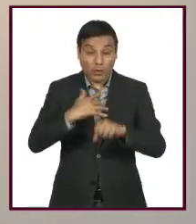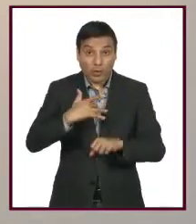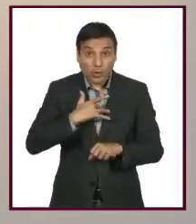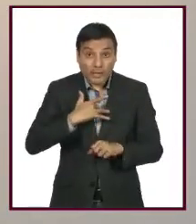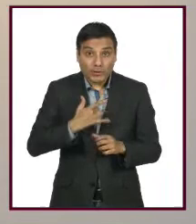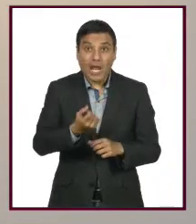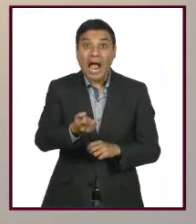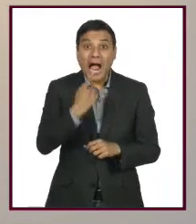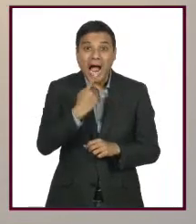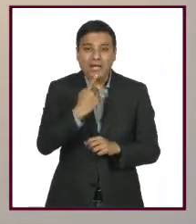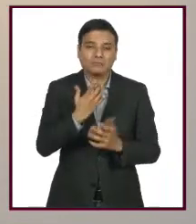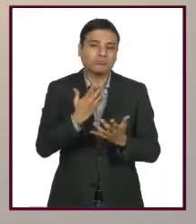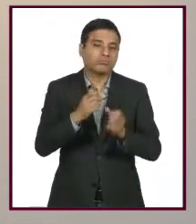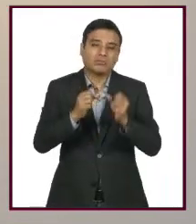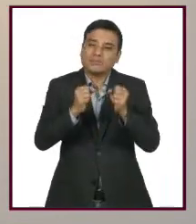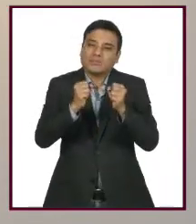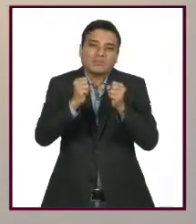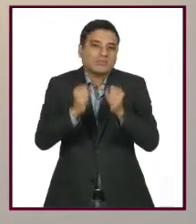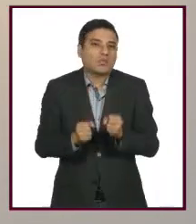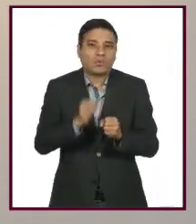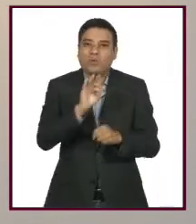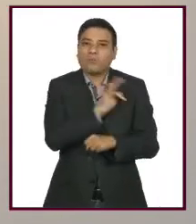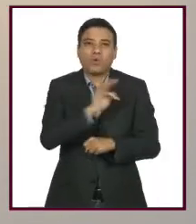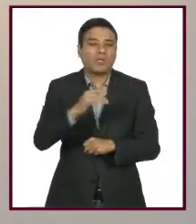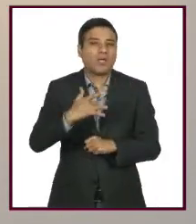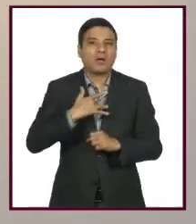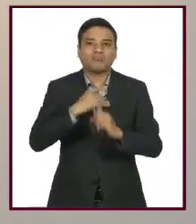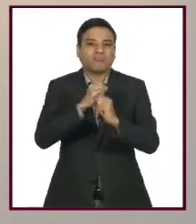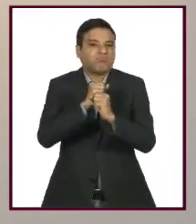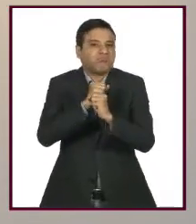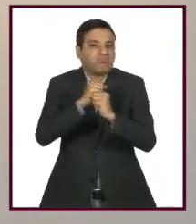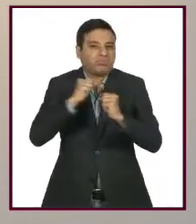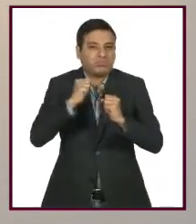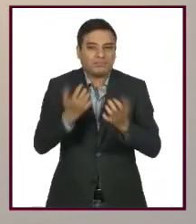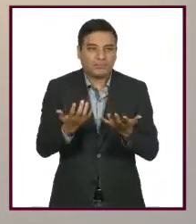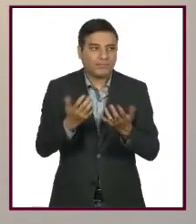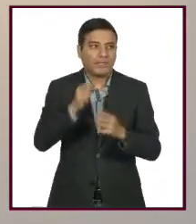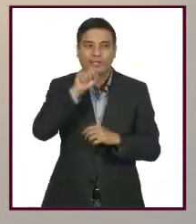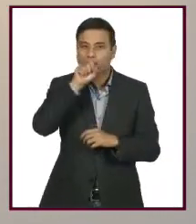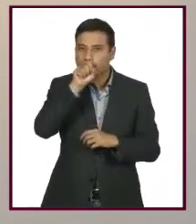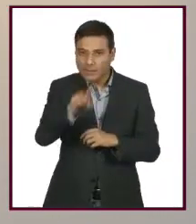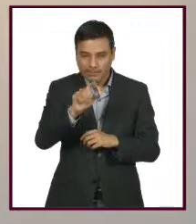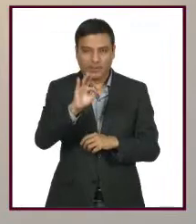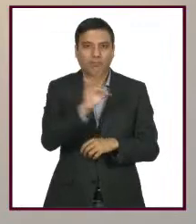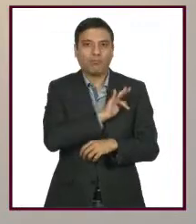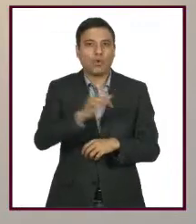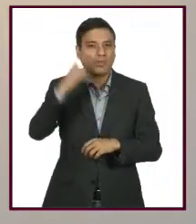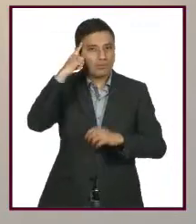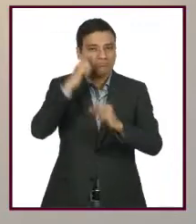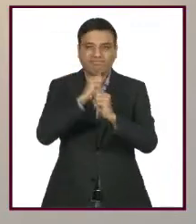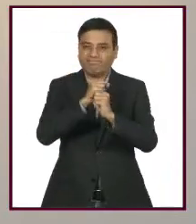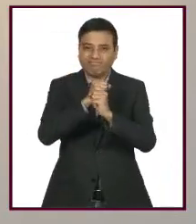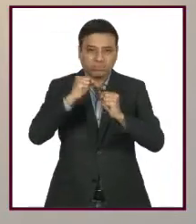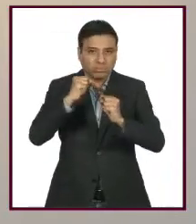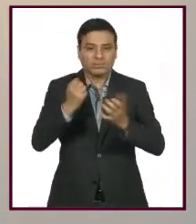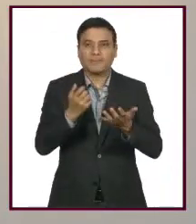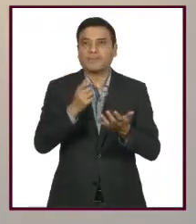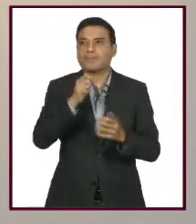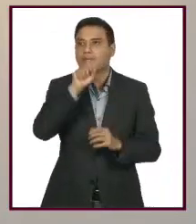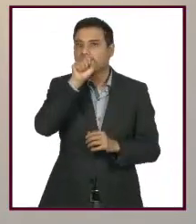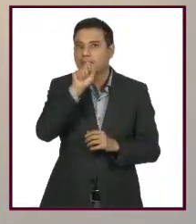que más fácilmente puedan desarrollarnos infartos agudos al miocardio, eventos cerebrovasculares, infartos